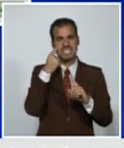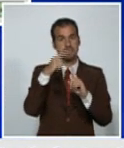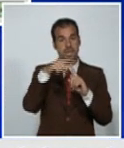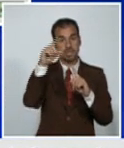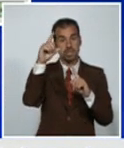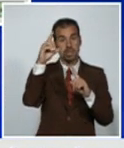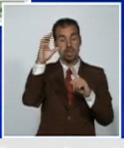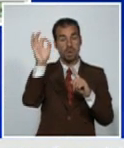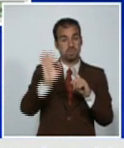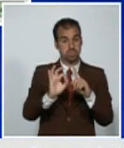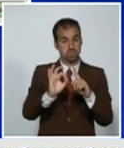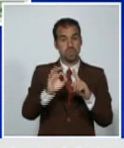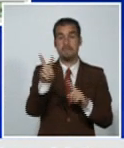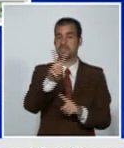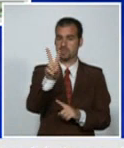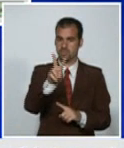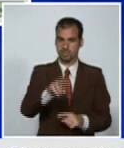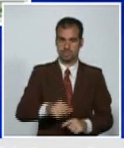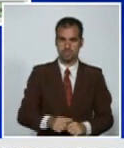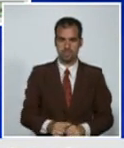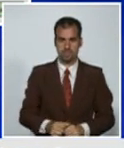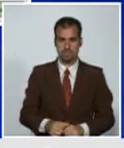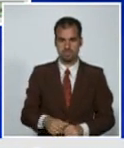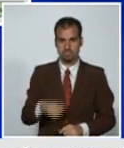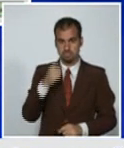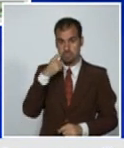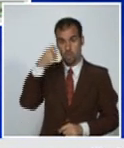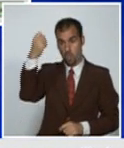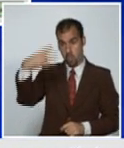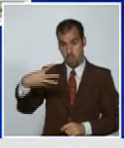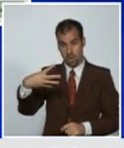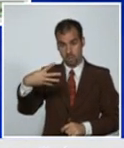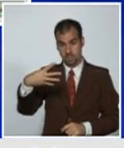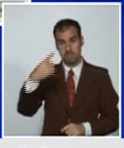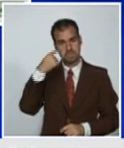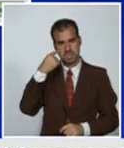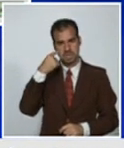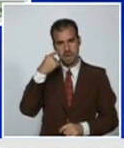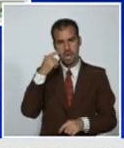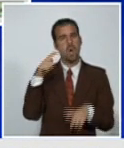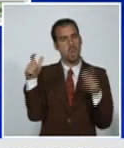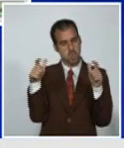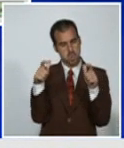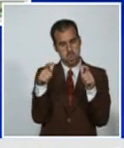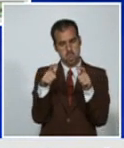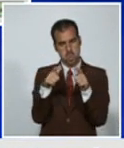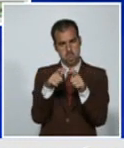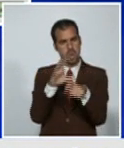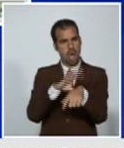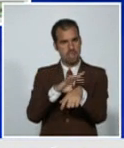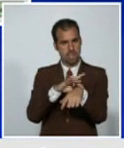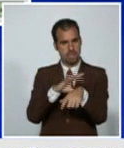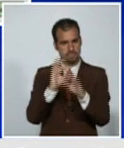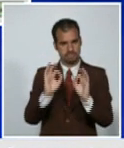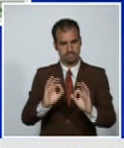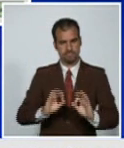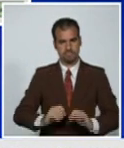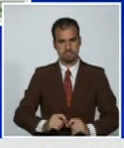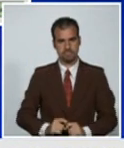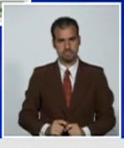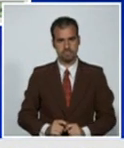22. Estas 4 provincias disminuyen su tasa en comparación con el día anterior.